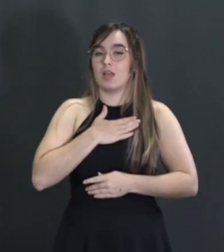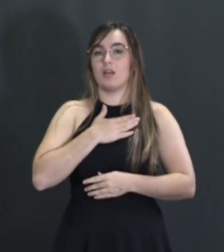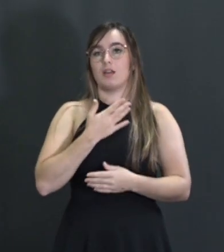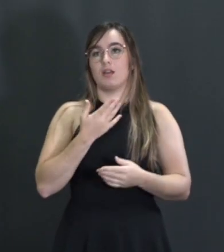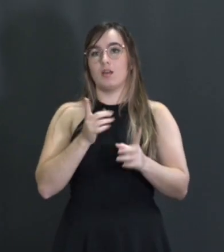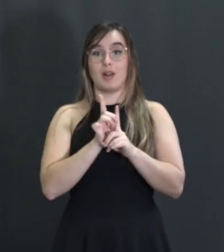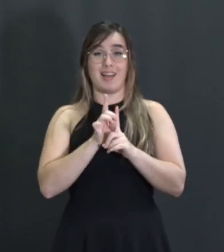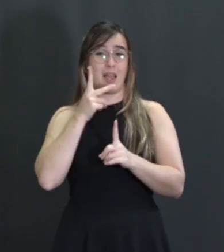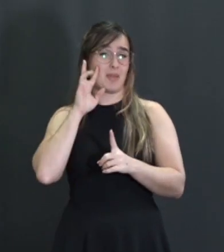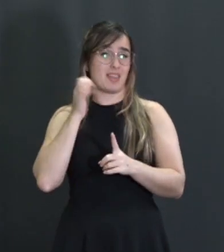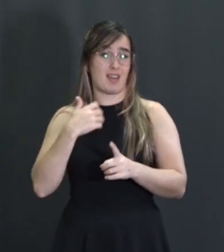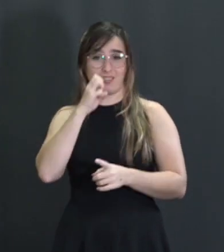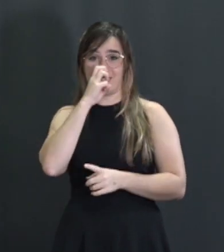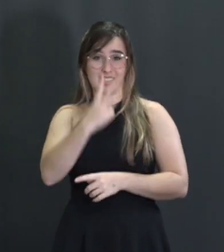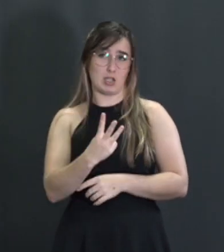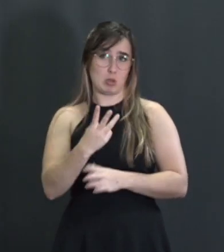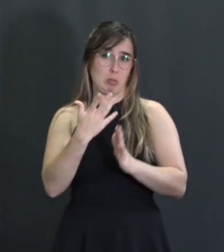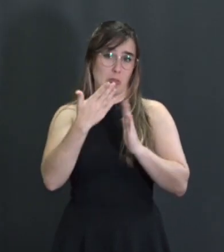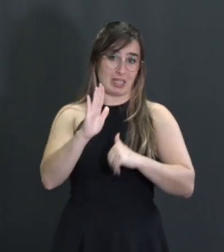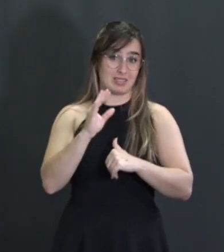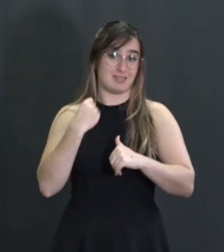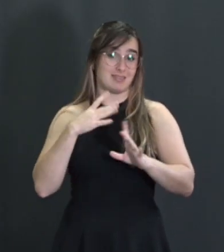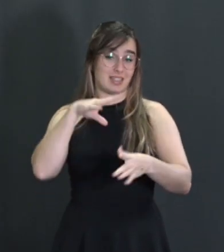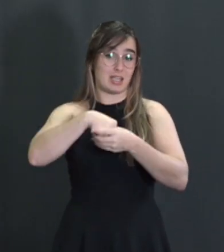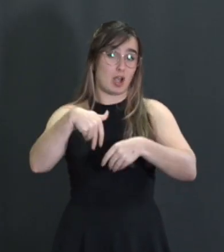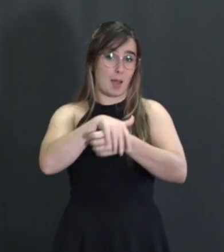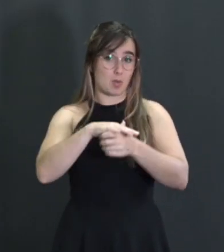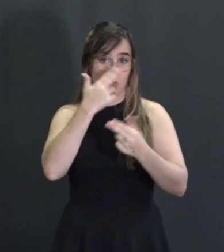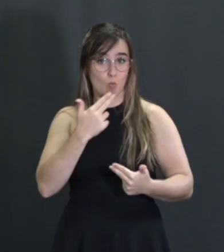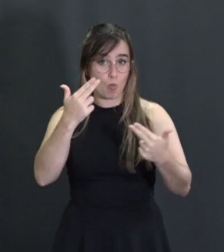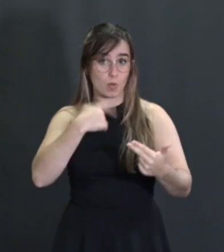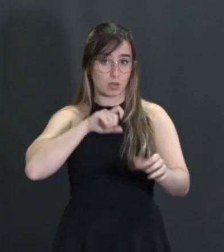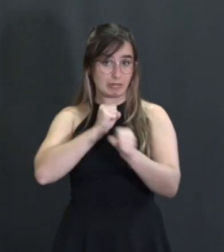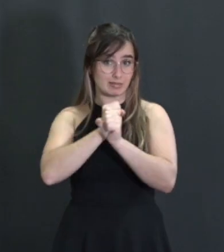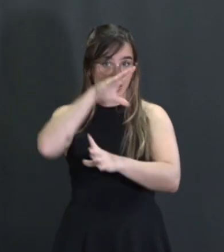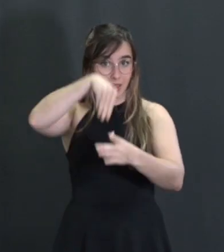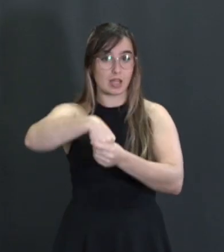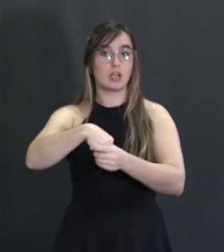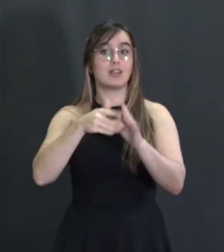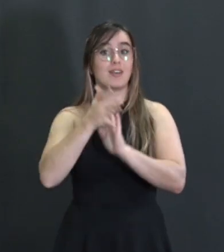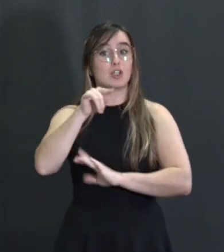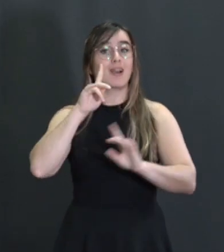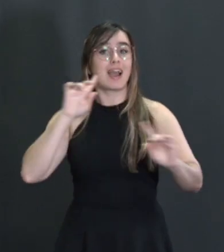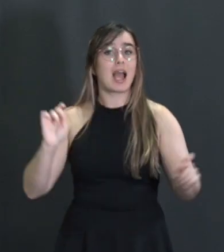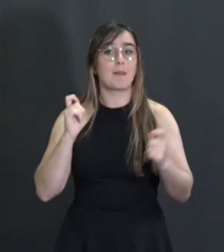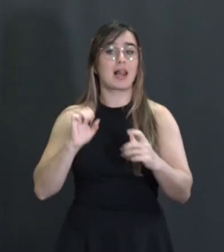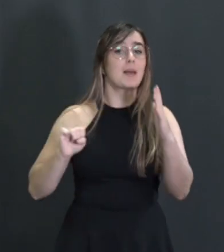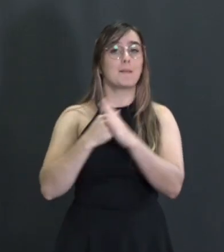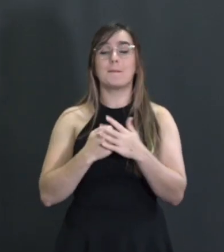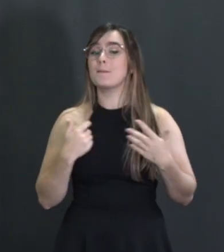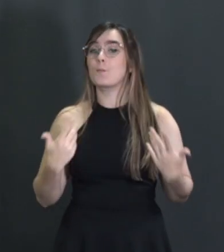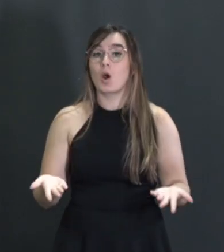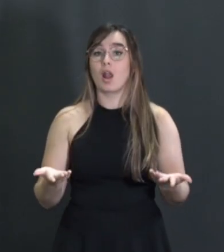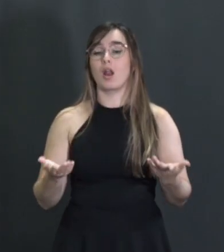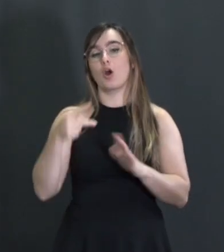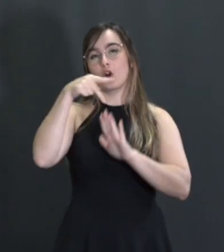de 3 años y pico en el servicio público, o sea, la mayor campaña es un cambio normativo.